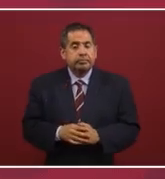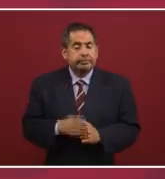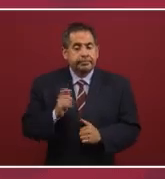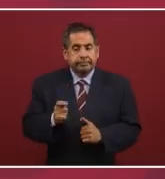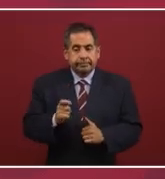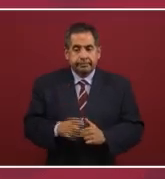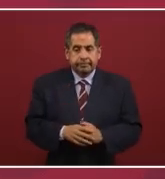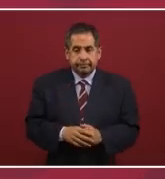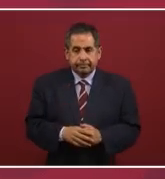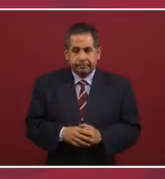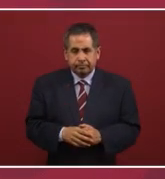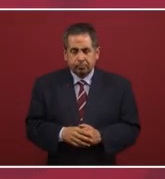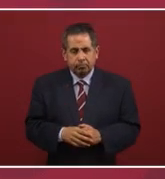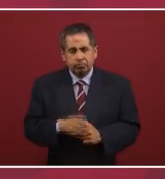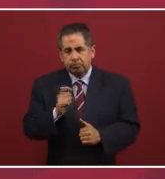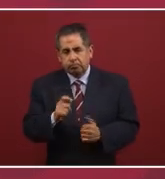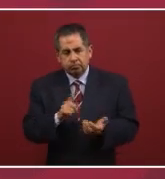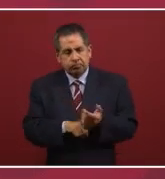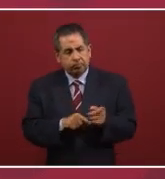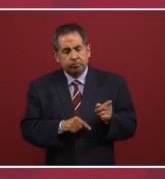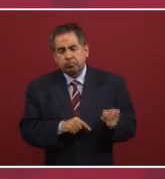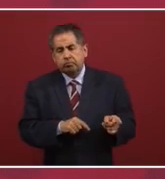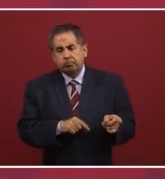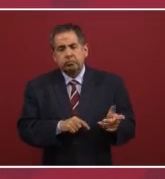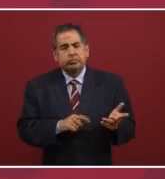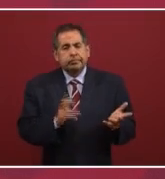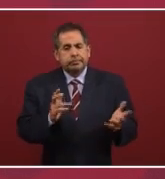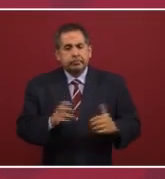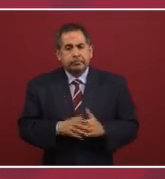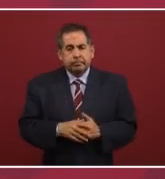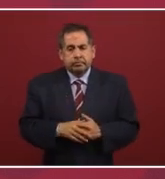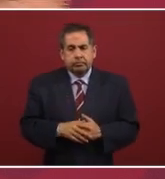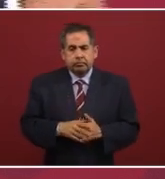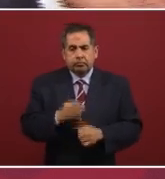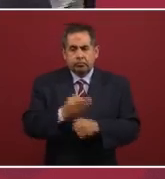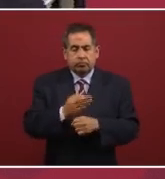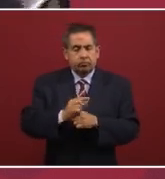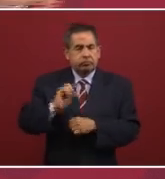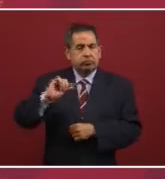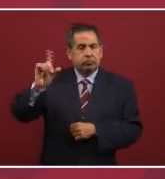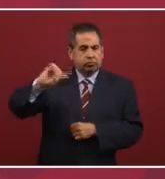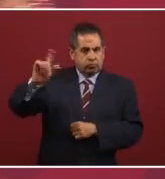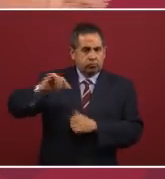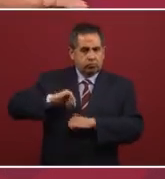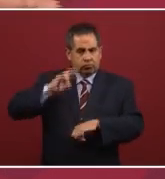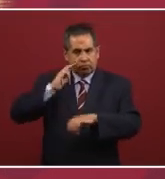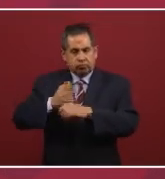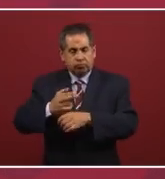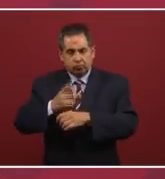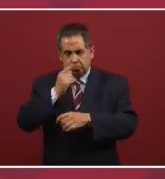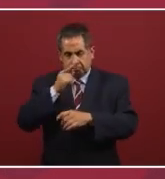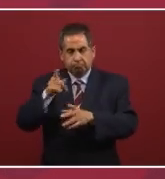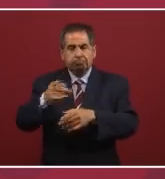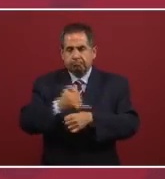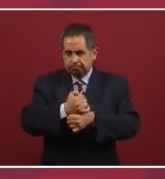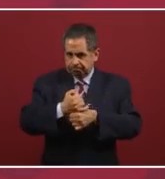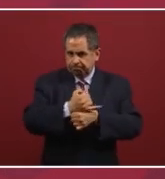porque es un asunto que están viendo las autoridades correspondientes